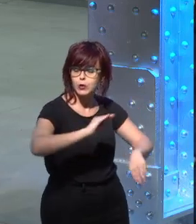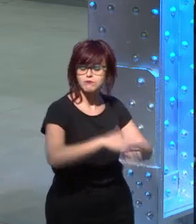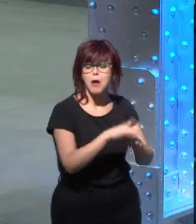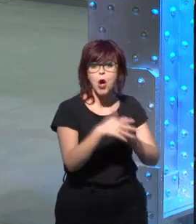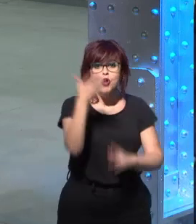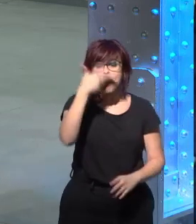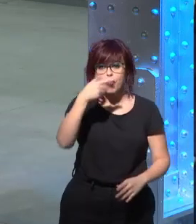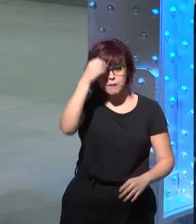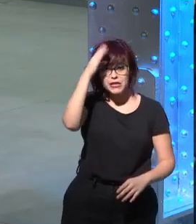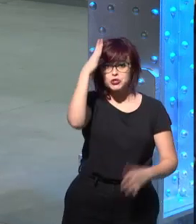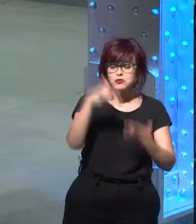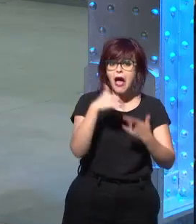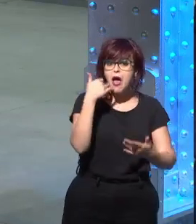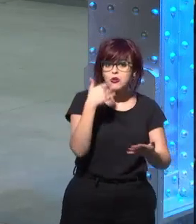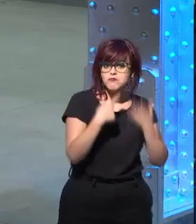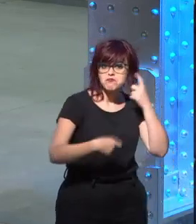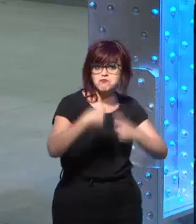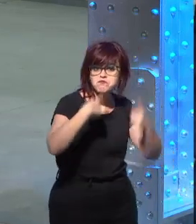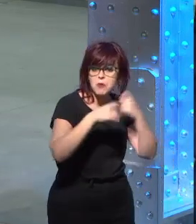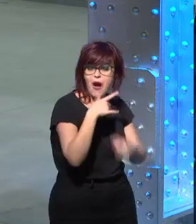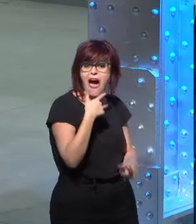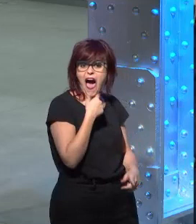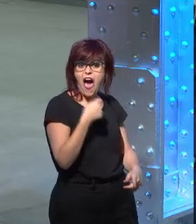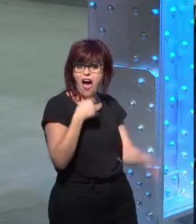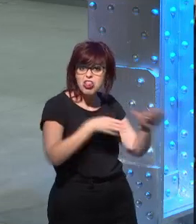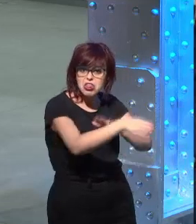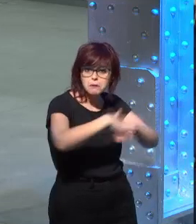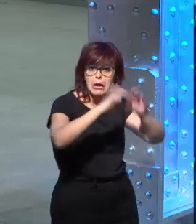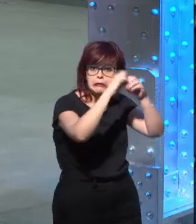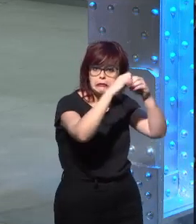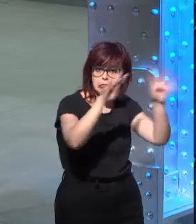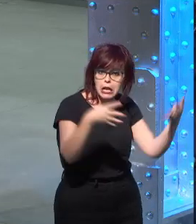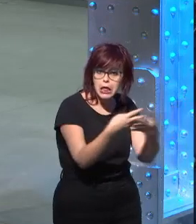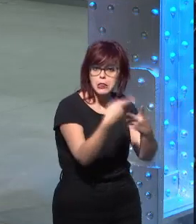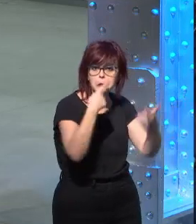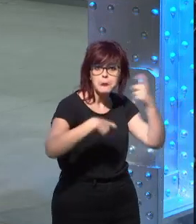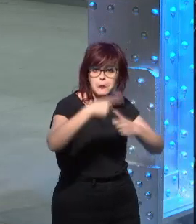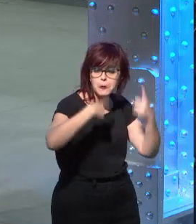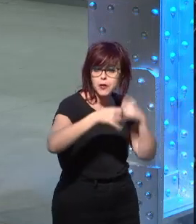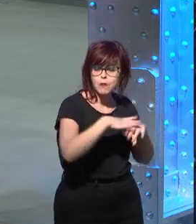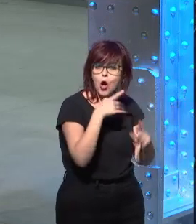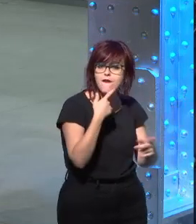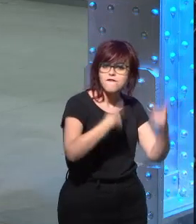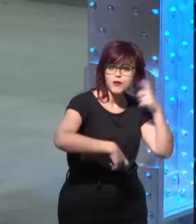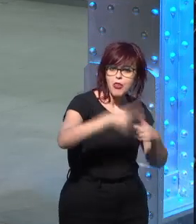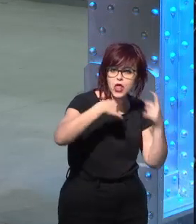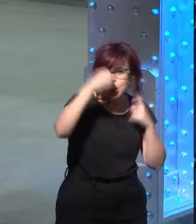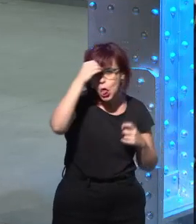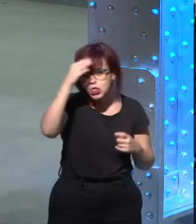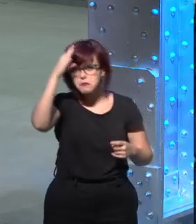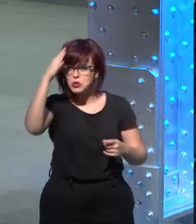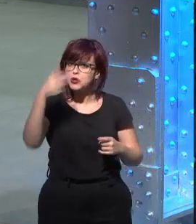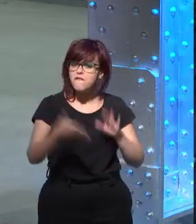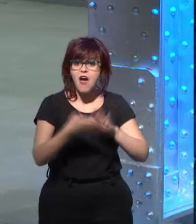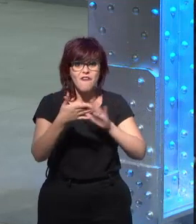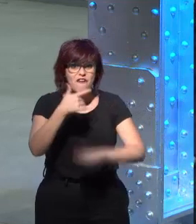commodity. Hoy la información es una commodity, está accesible para cualquiera. Transformar información en conocimiento todavía nos cuesta un poco, pero